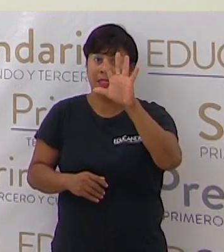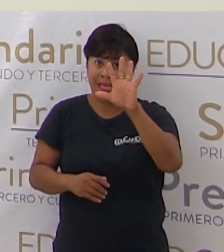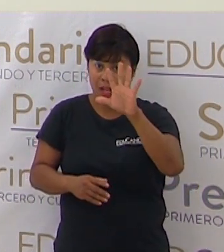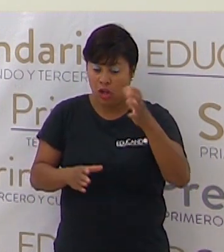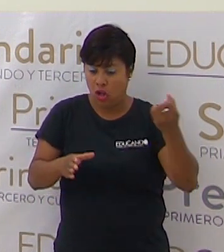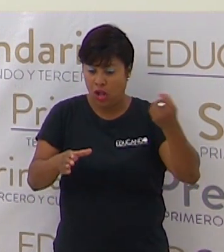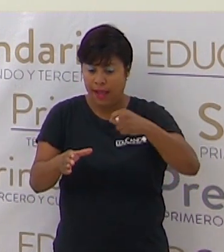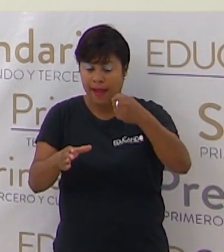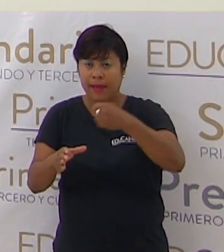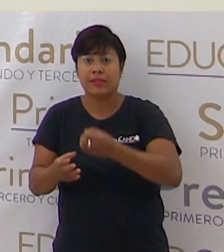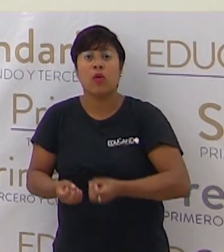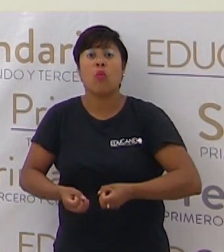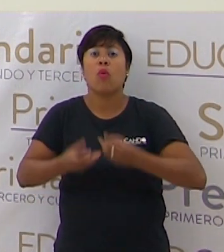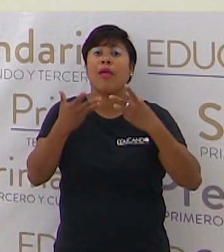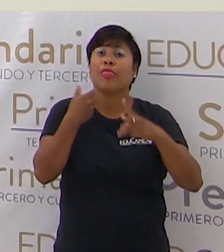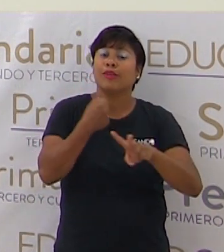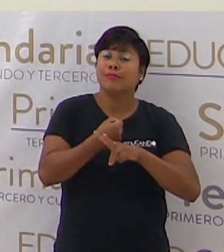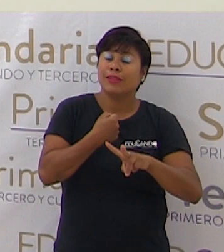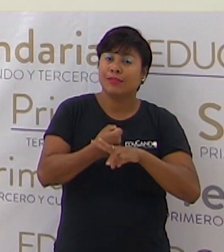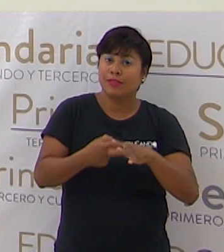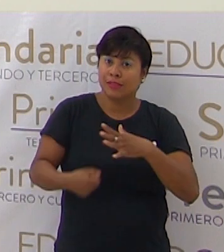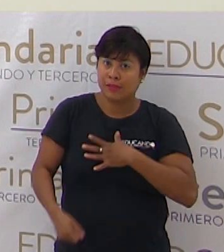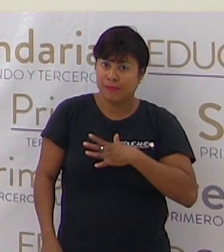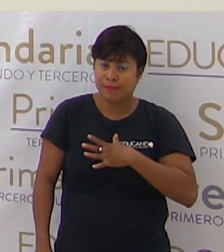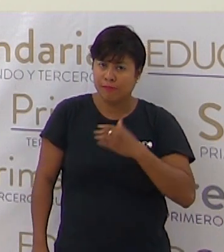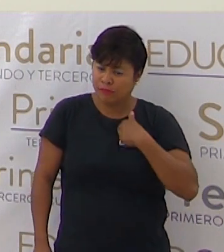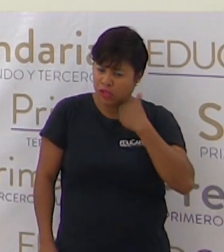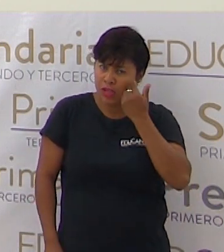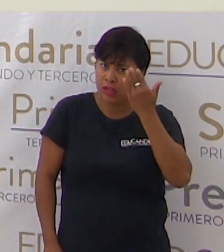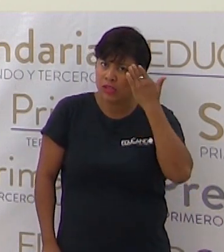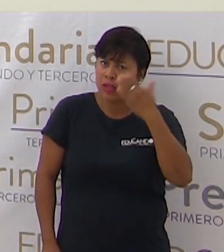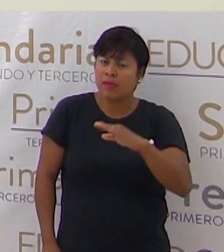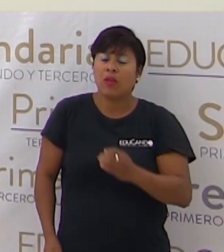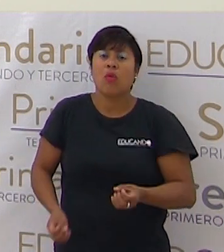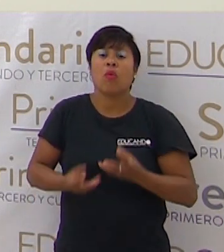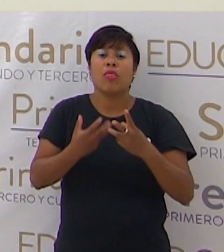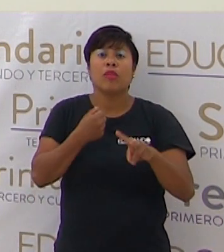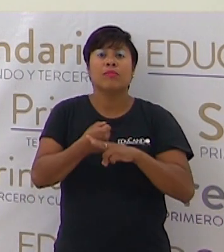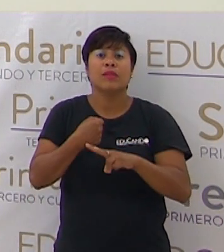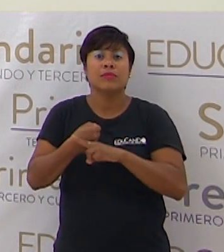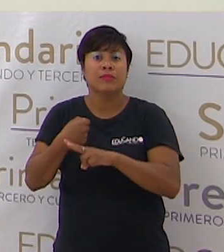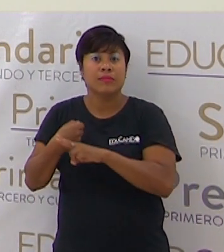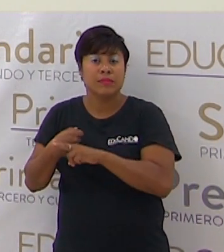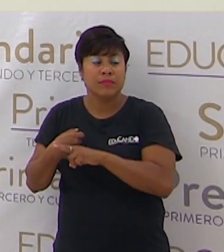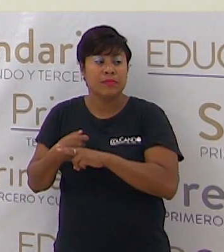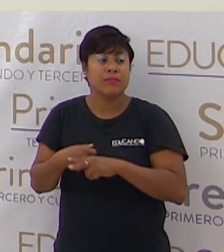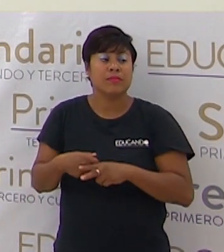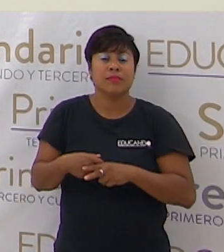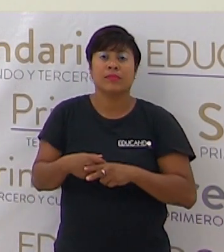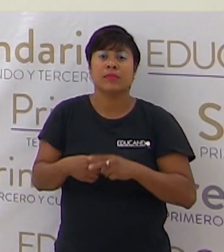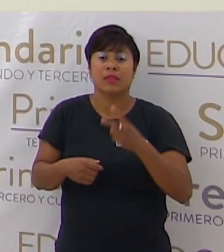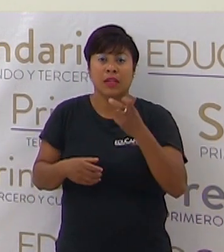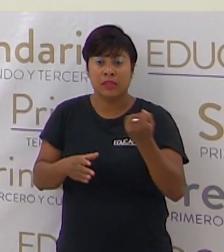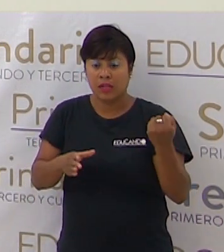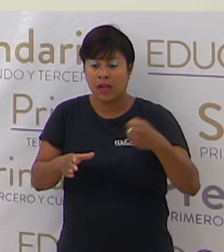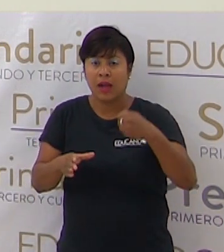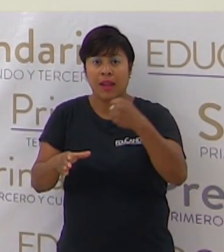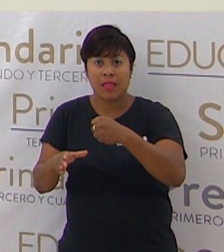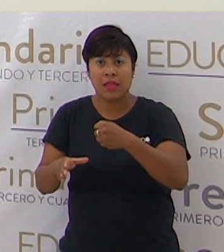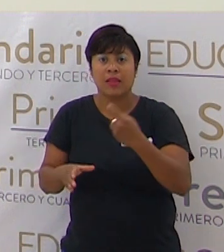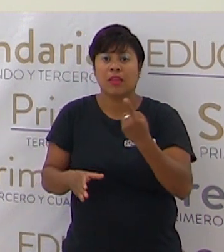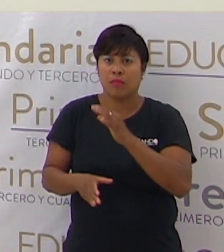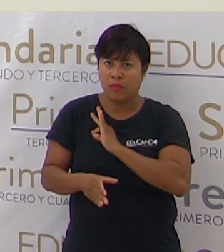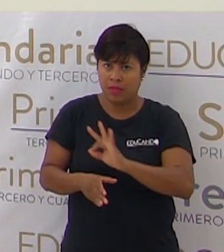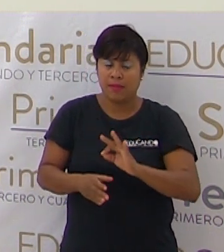5, ¿sí? Y yo quiero saber, no los vasitos, sino las jarritas que me van